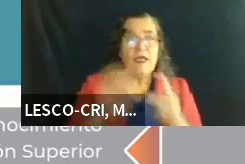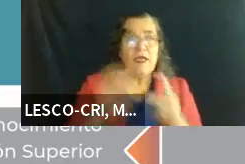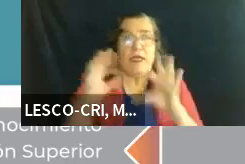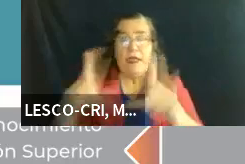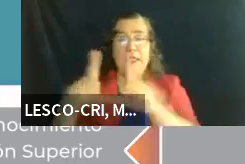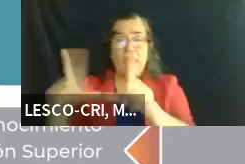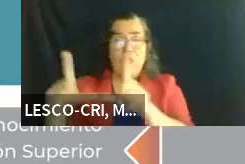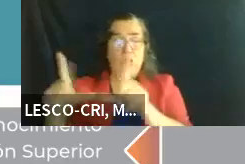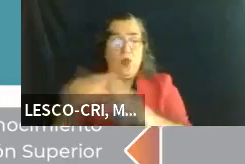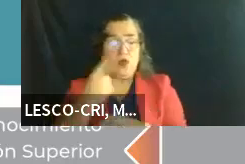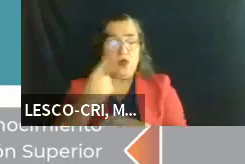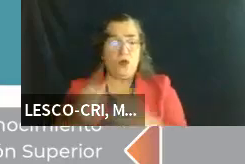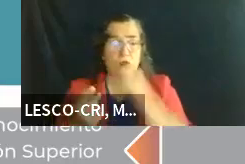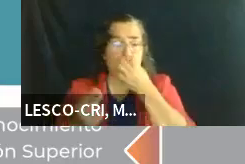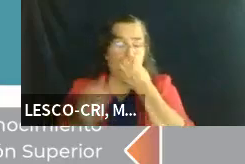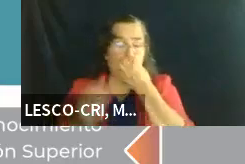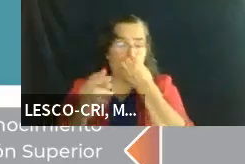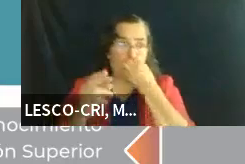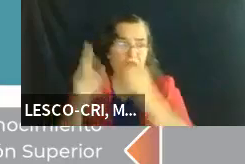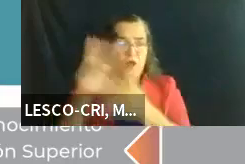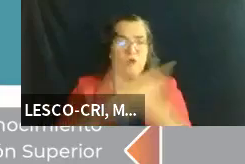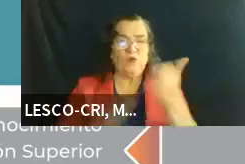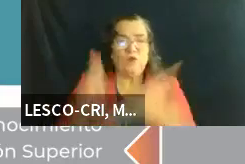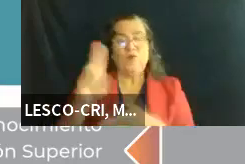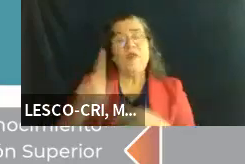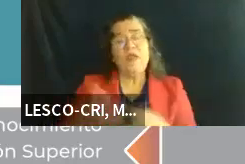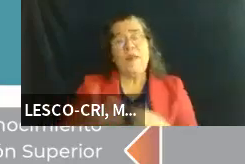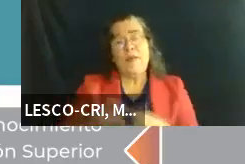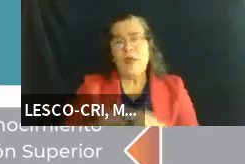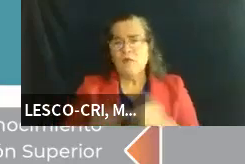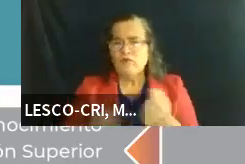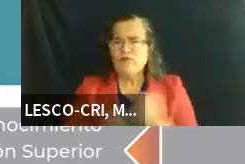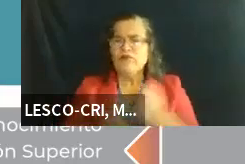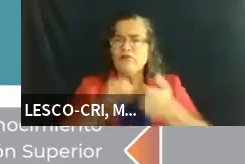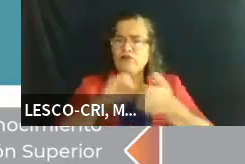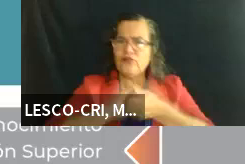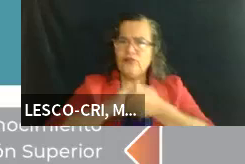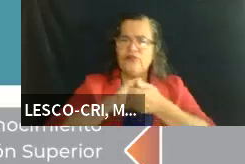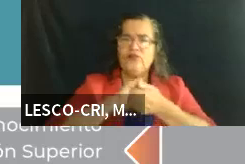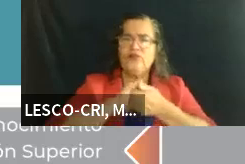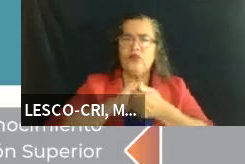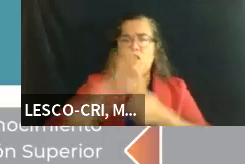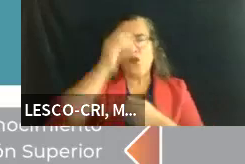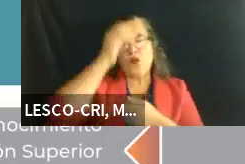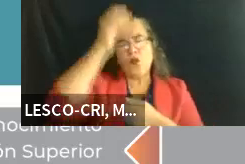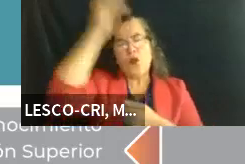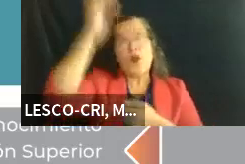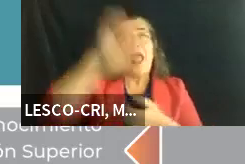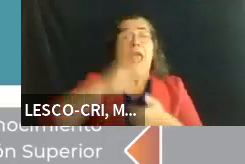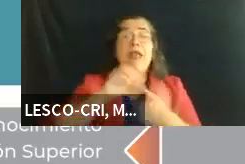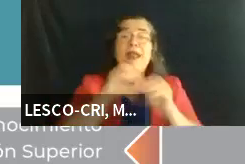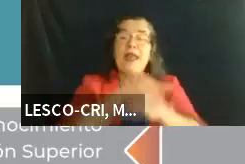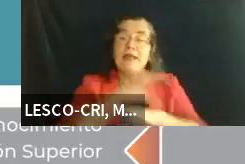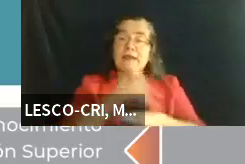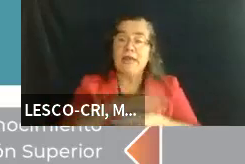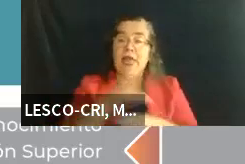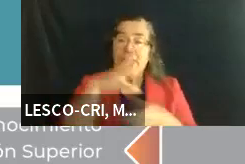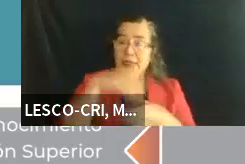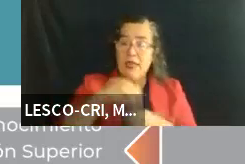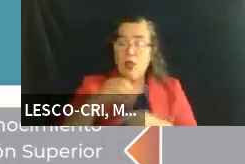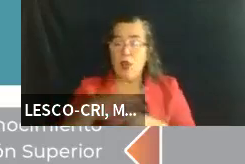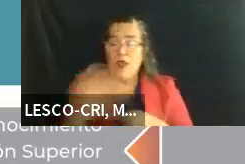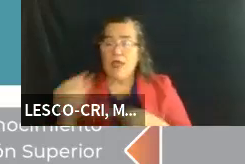universidades, también contribuir a la consolidación de culturas de aseguramiento interno y externo de la calidad de